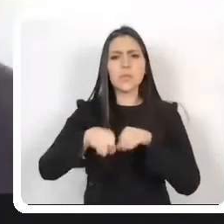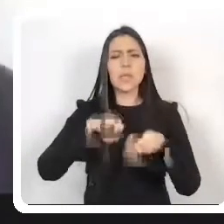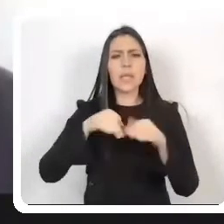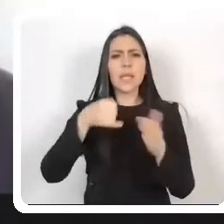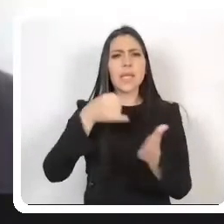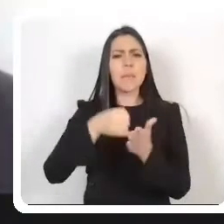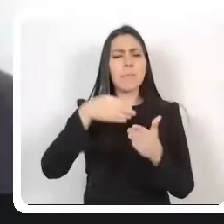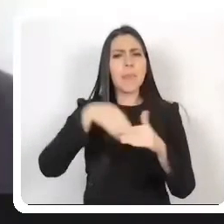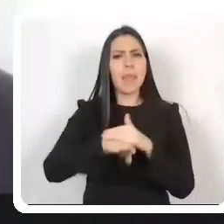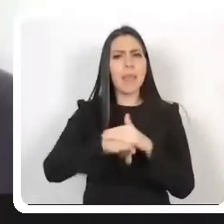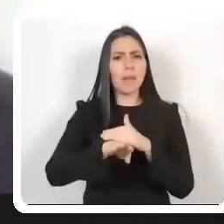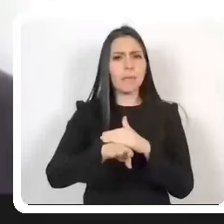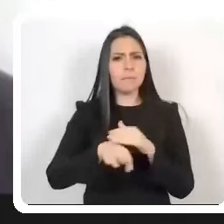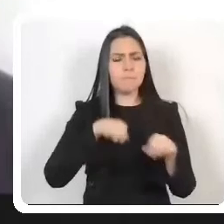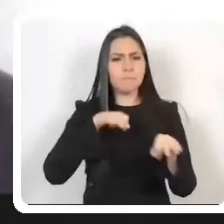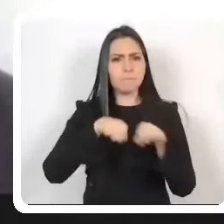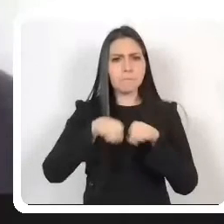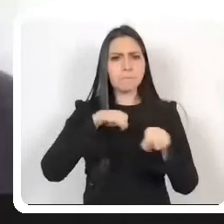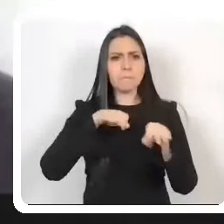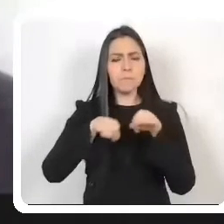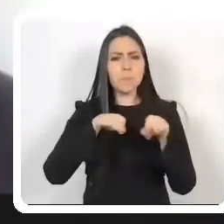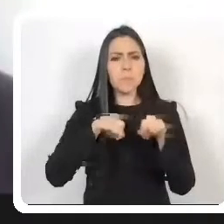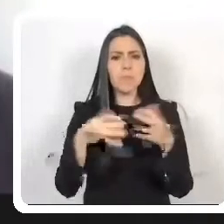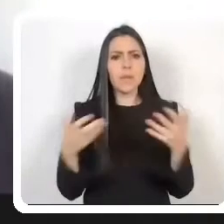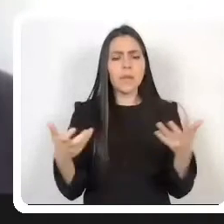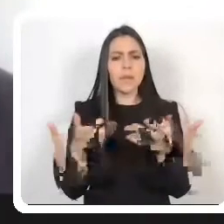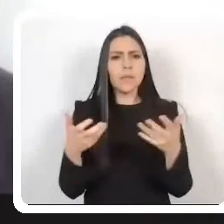y en la elaboración de tabacos.